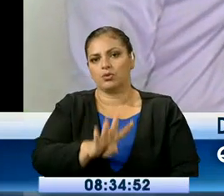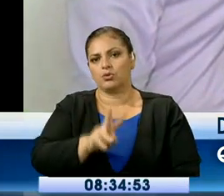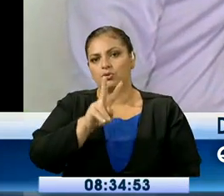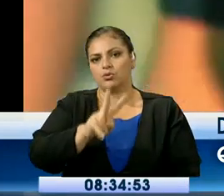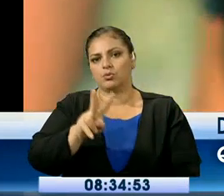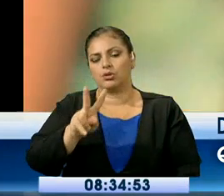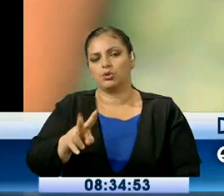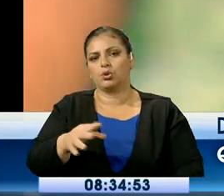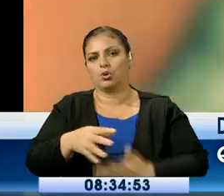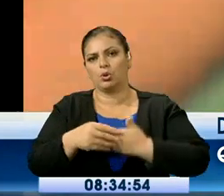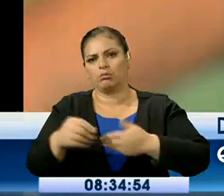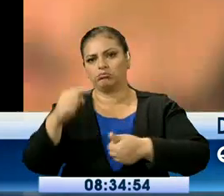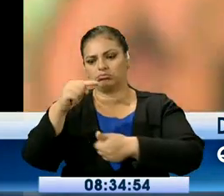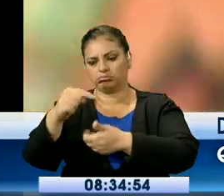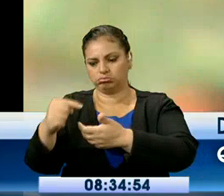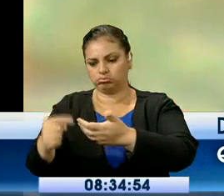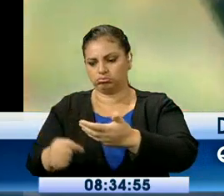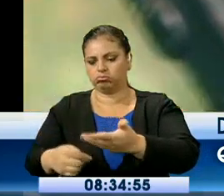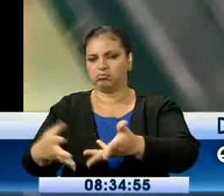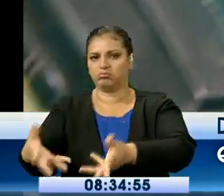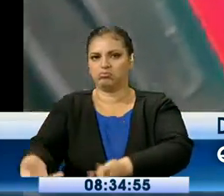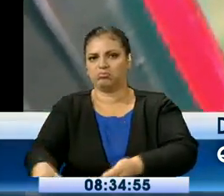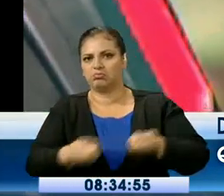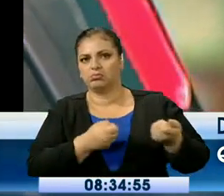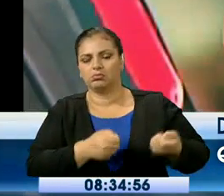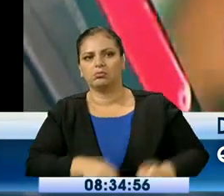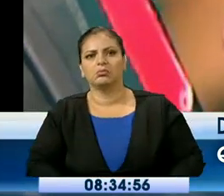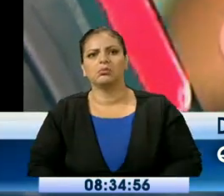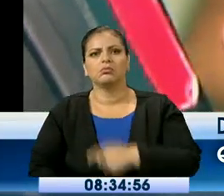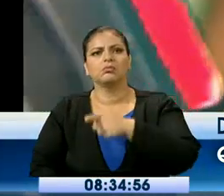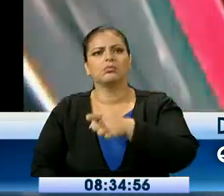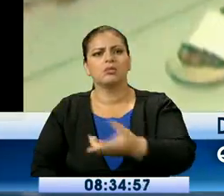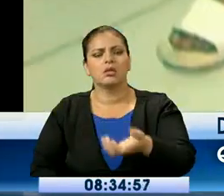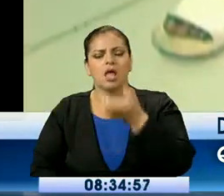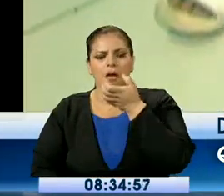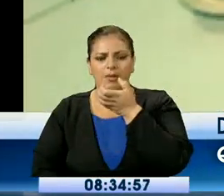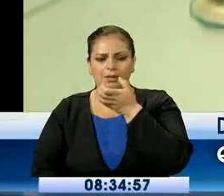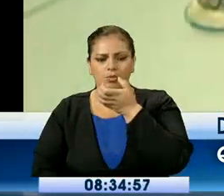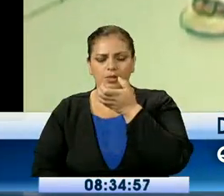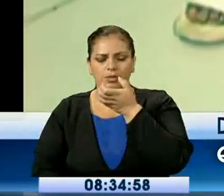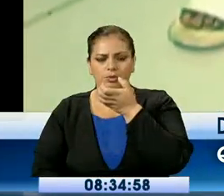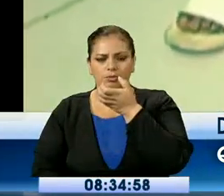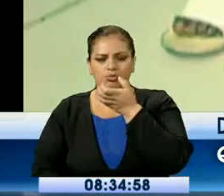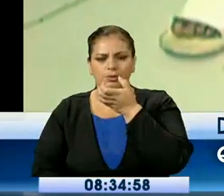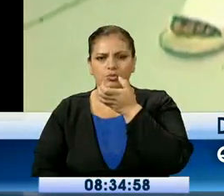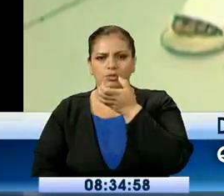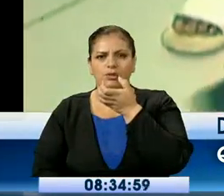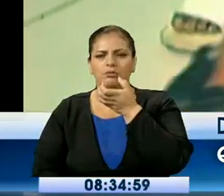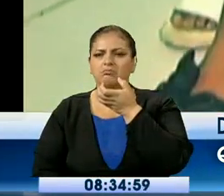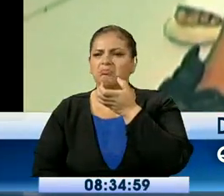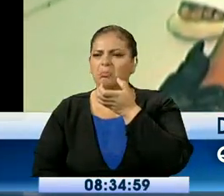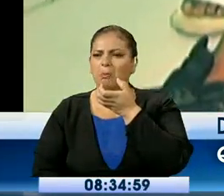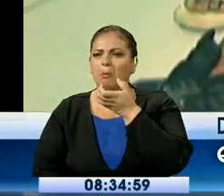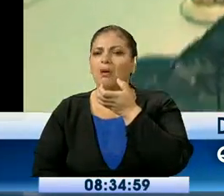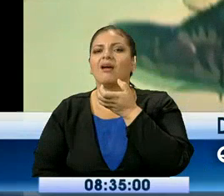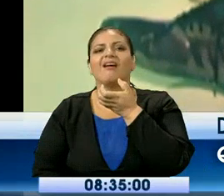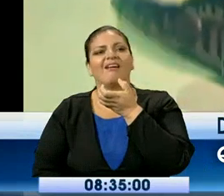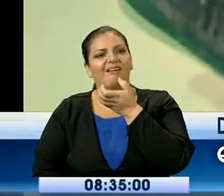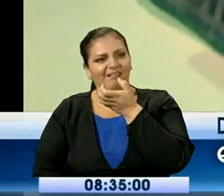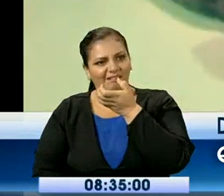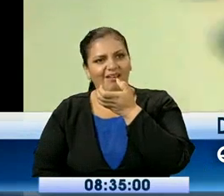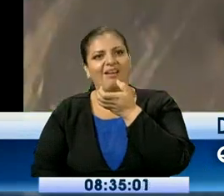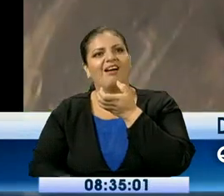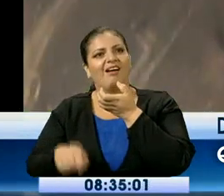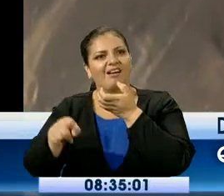$422. Además, se les encontró 2 radios de baja frecuencia que presuntamente eran empleadas para comunicarse entre